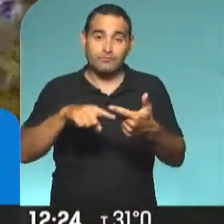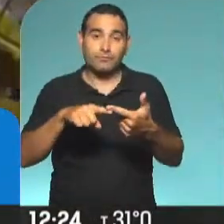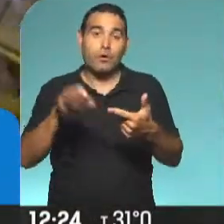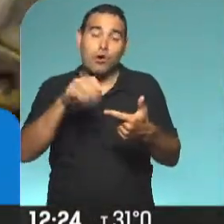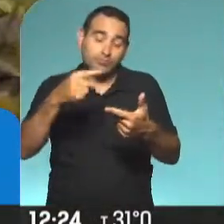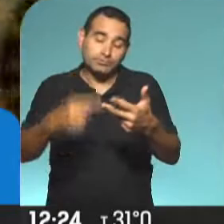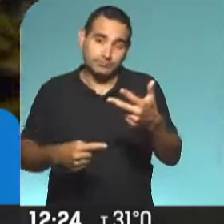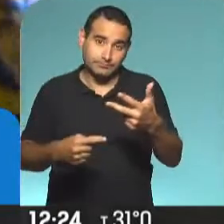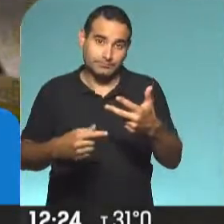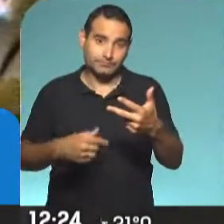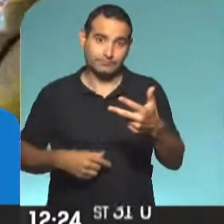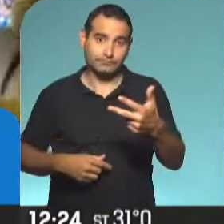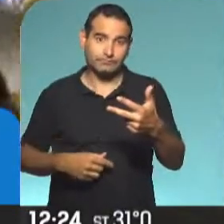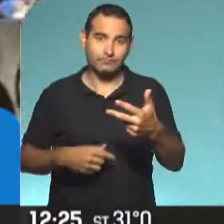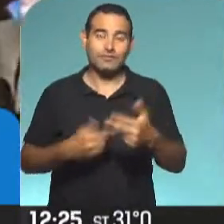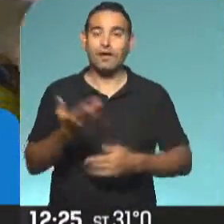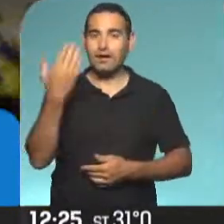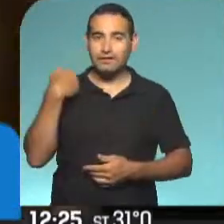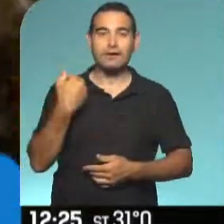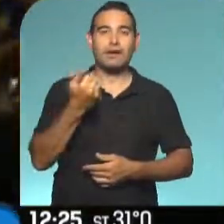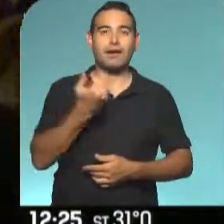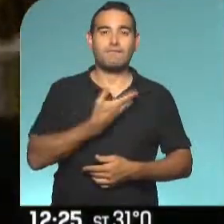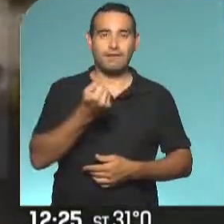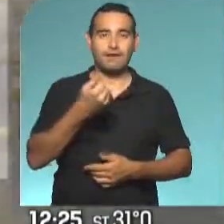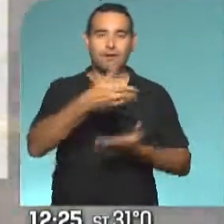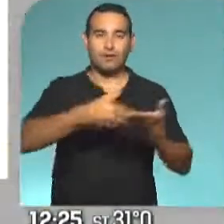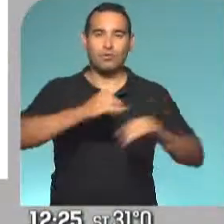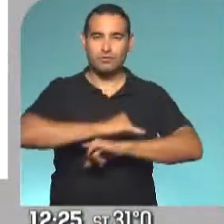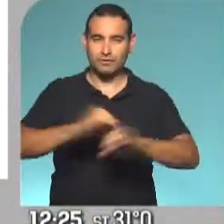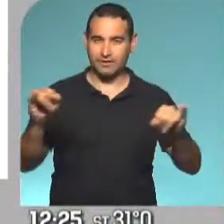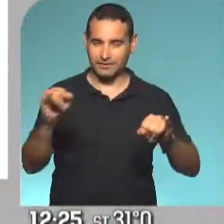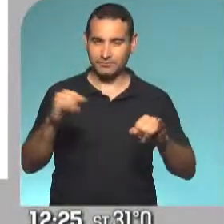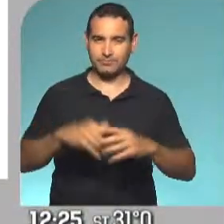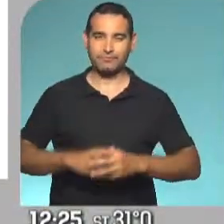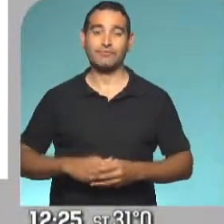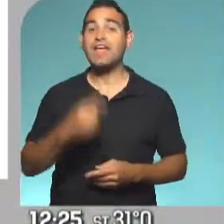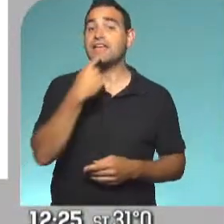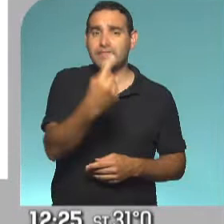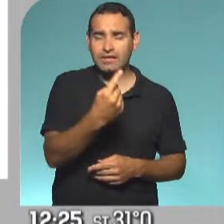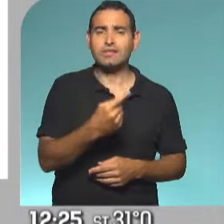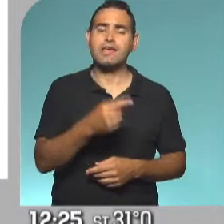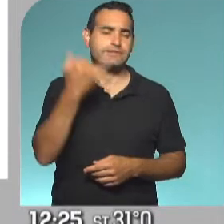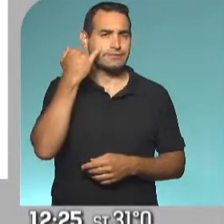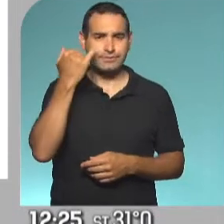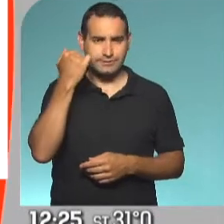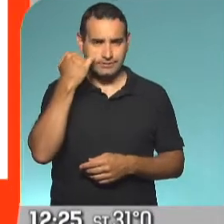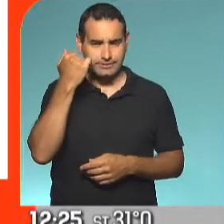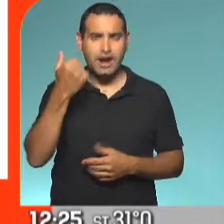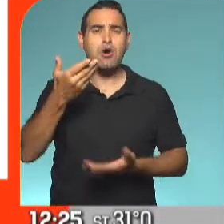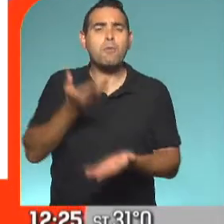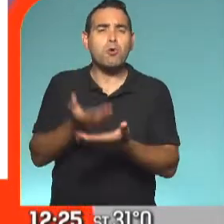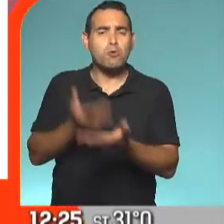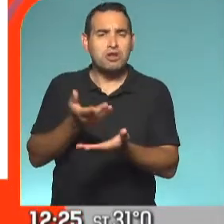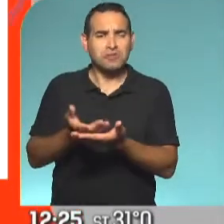dije. Sí. Hace un ratito salió un comunicado de la AFA, ¿sí? En donde dicen que recibieron ya propuestas y el